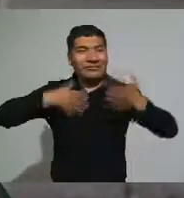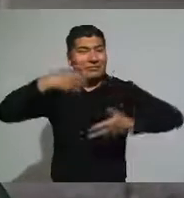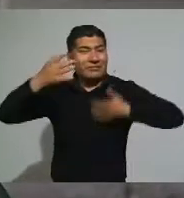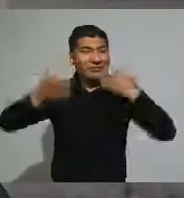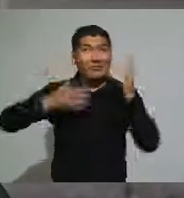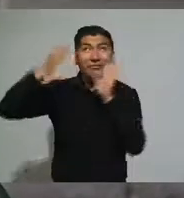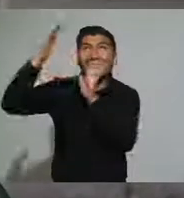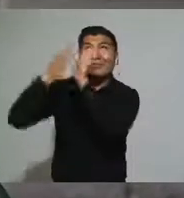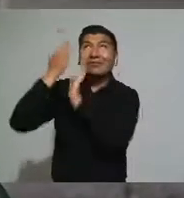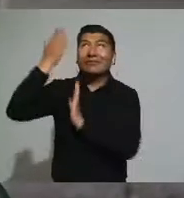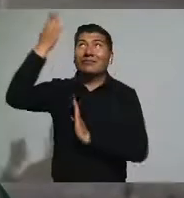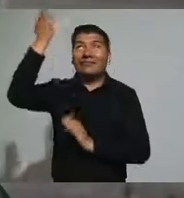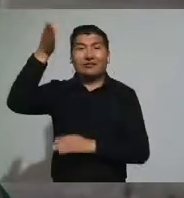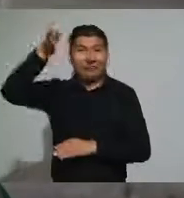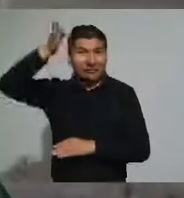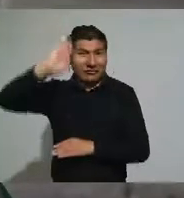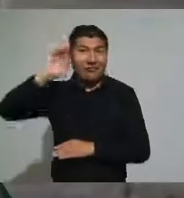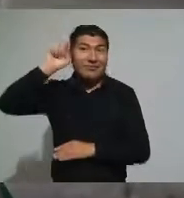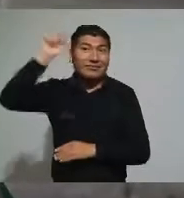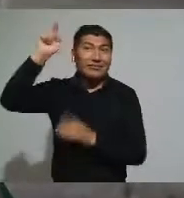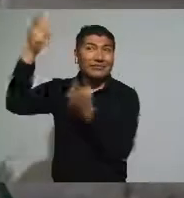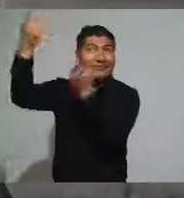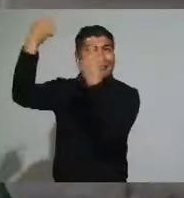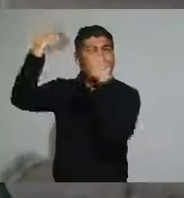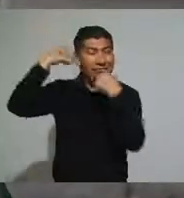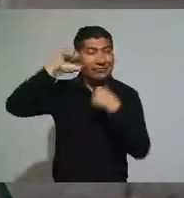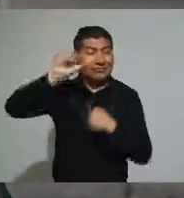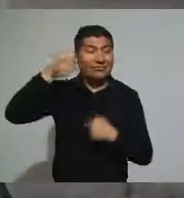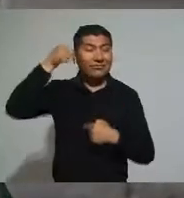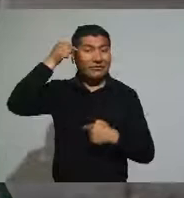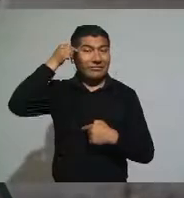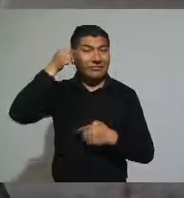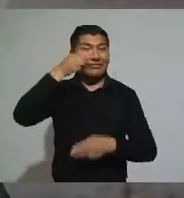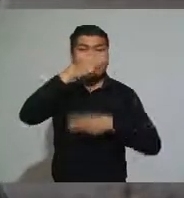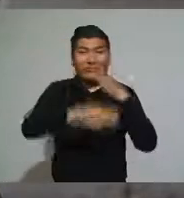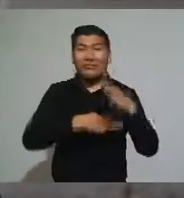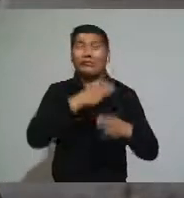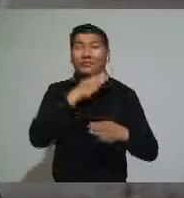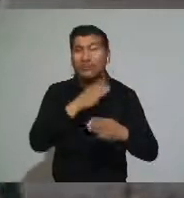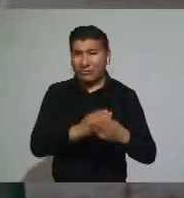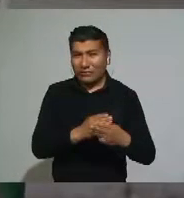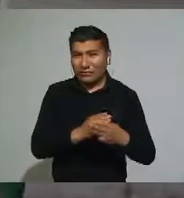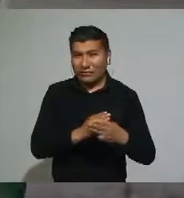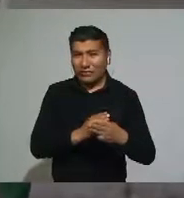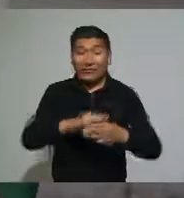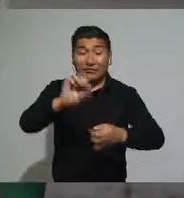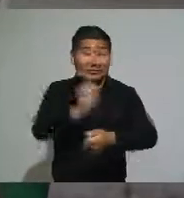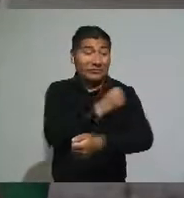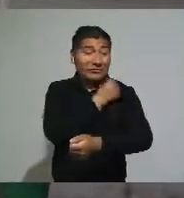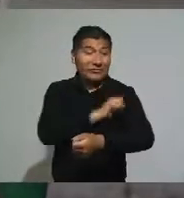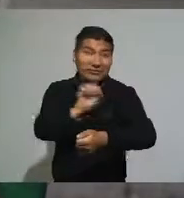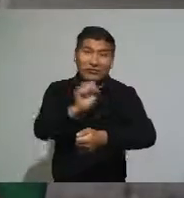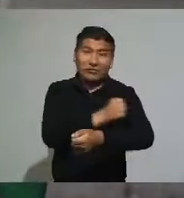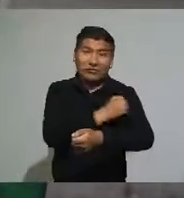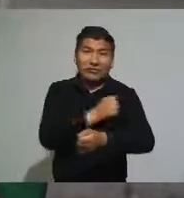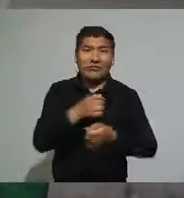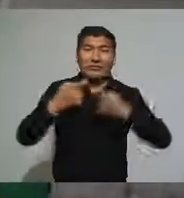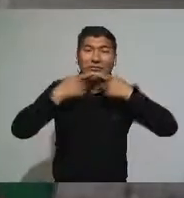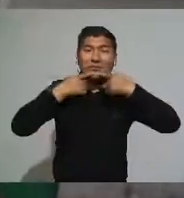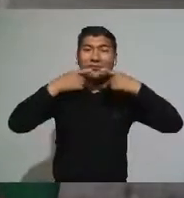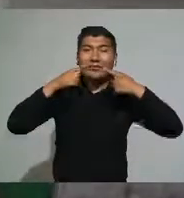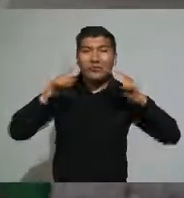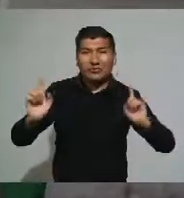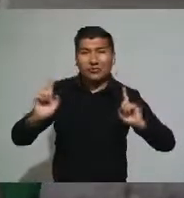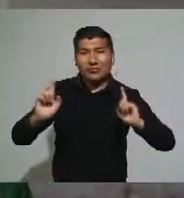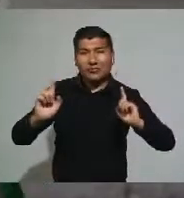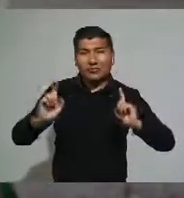del Señor, porque Él viene a gobernar la tierra. El Salmo es una plegaria,